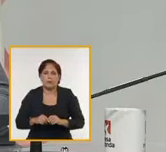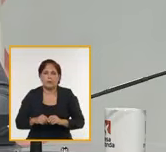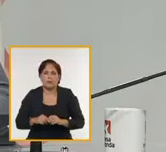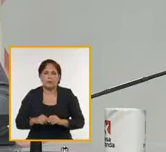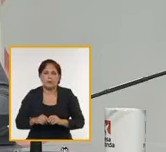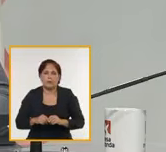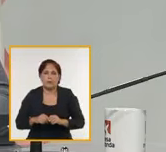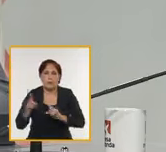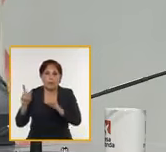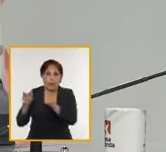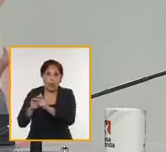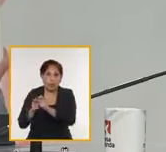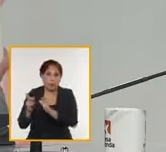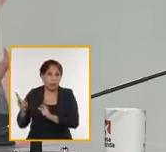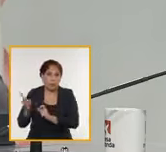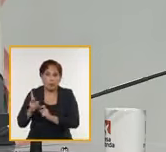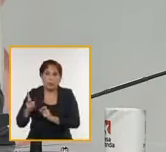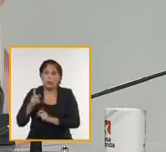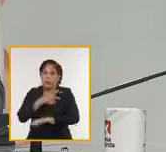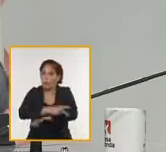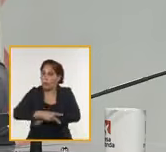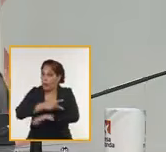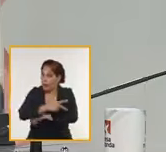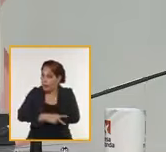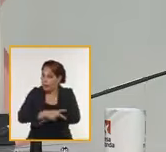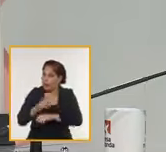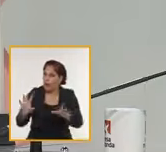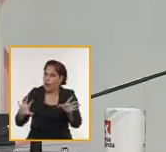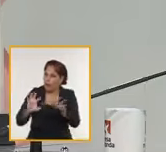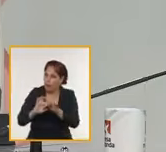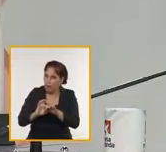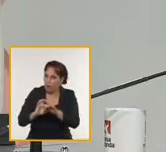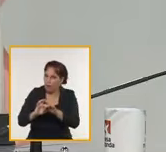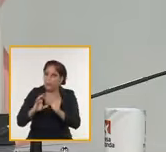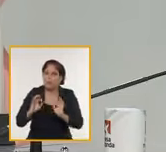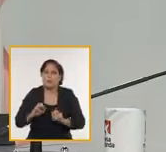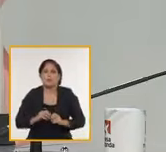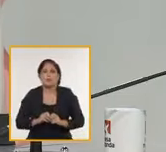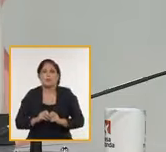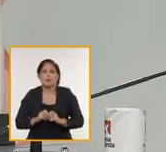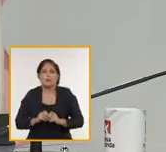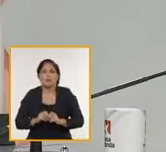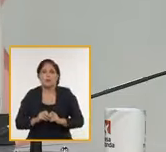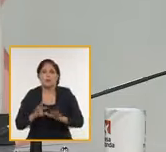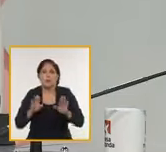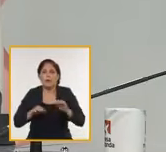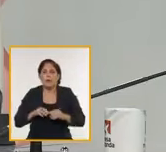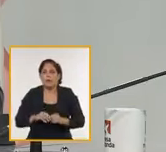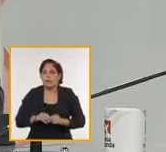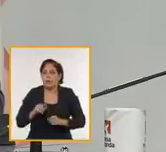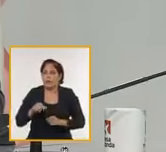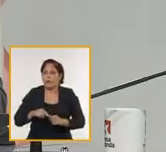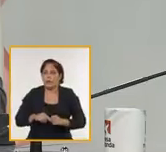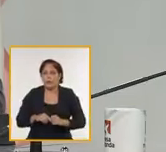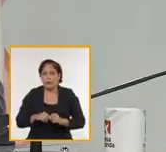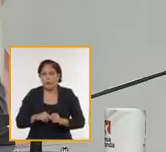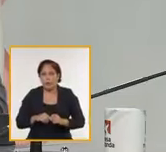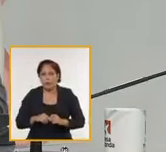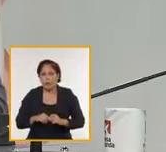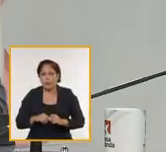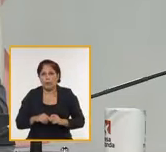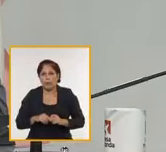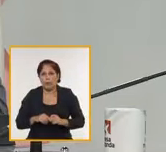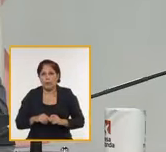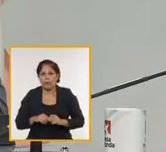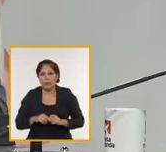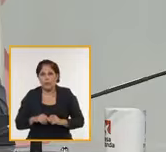Jinping, y bueno, dos países aliados que coinciden en muchas de estos foros, pero que